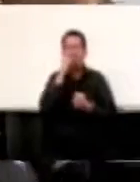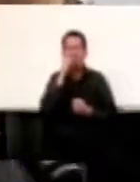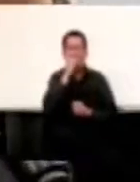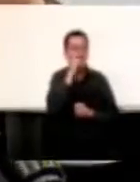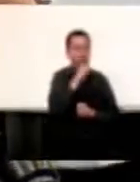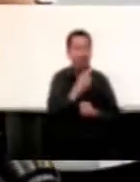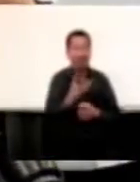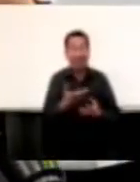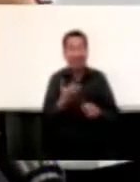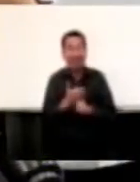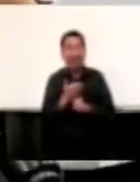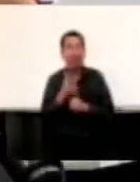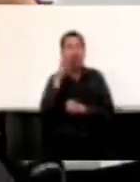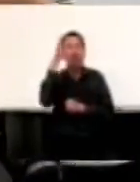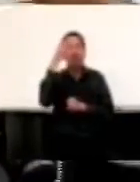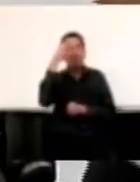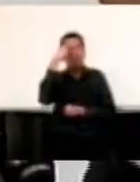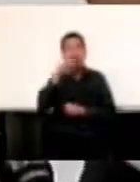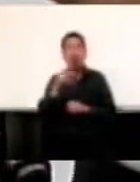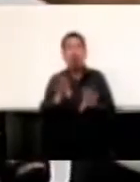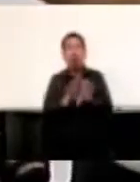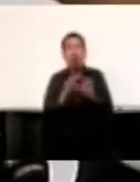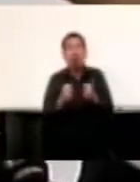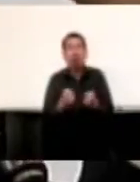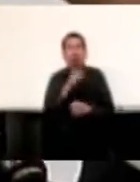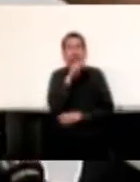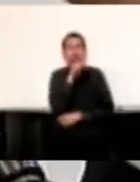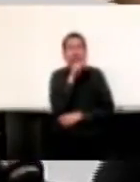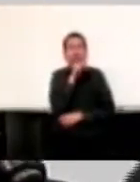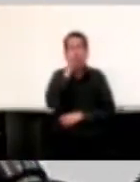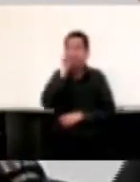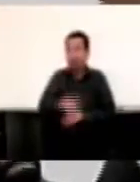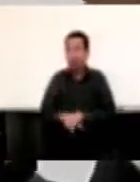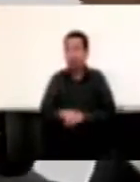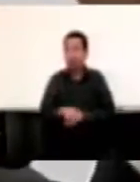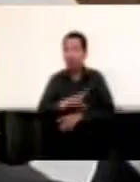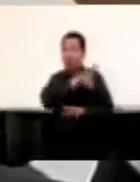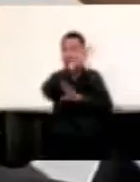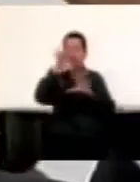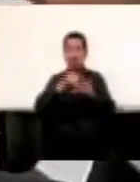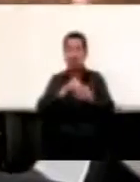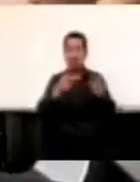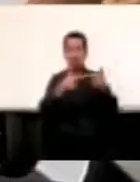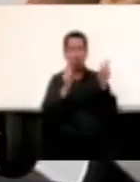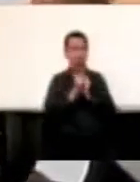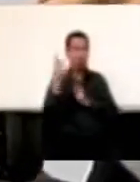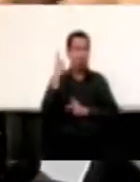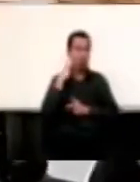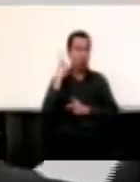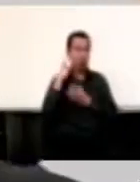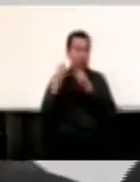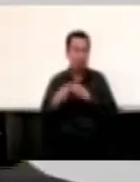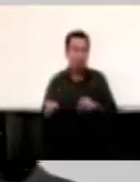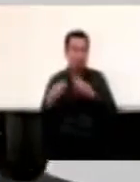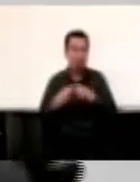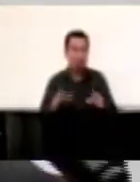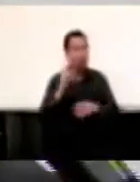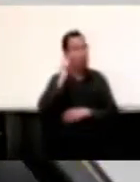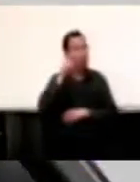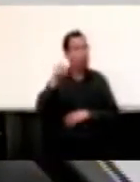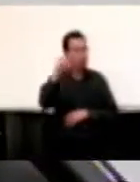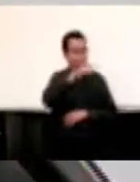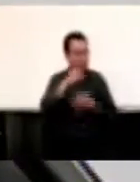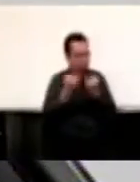futuro de la democracia mexicana? Este escenario es muy preocupante, yo le llamo un colapso total, y realmente pues nos debería de preocupar todos los que